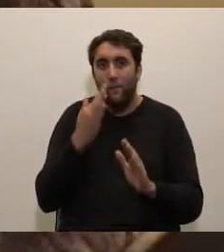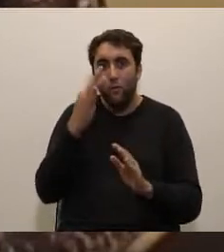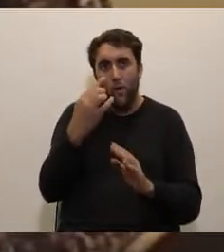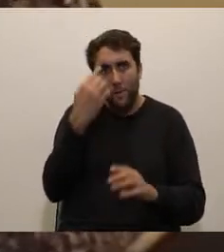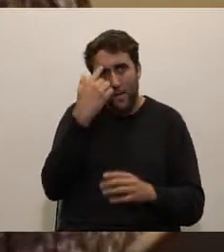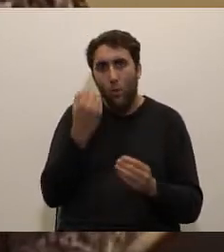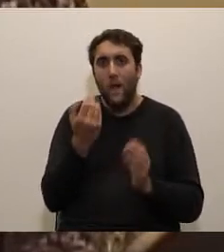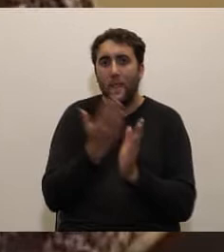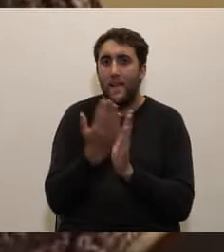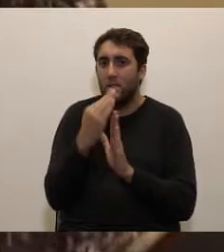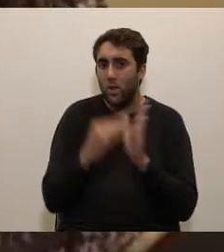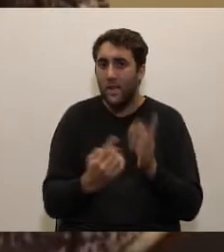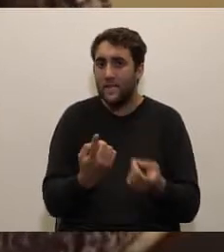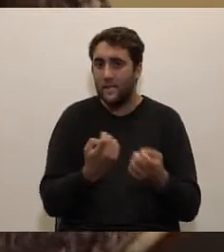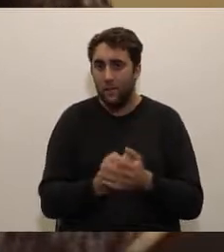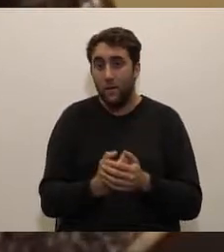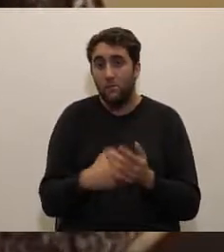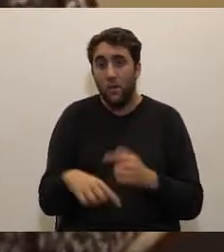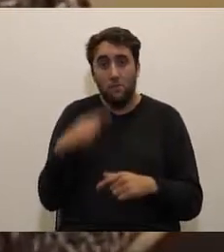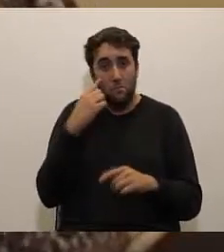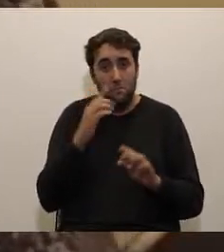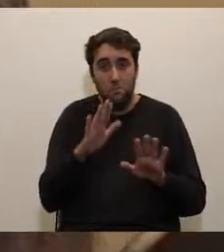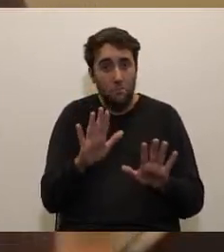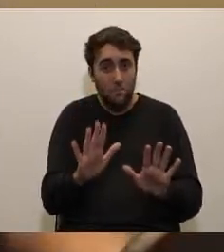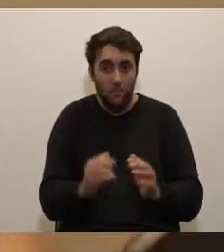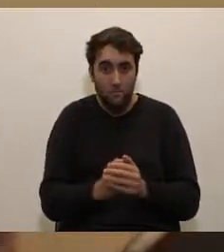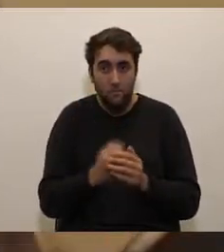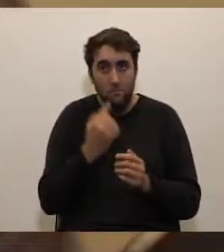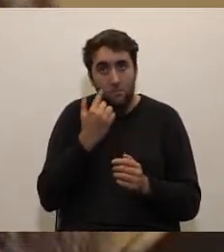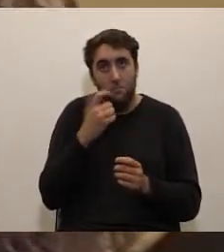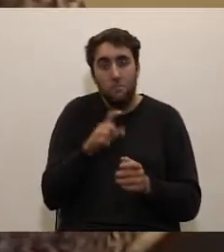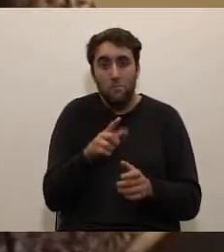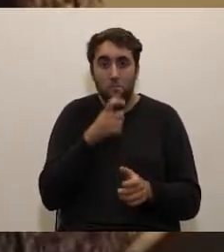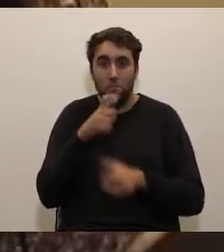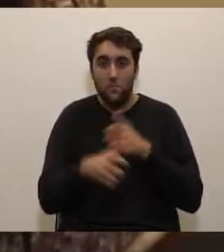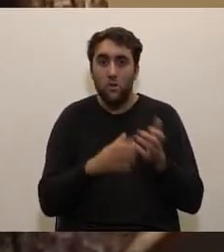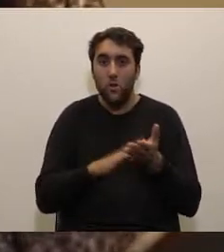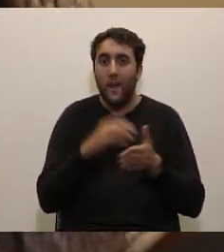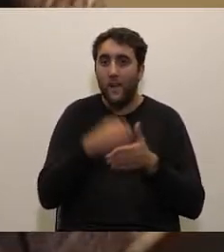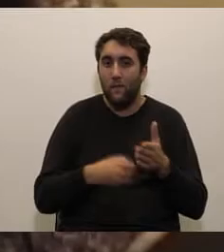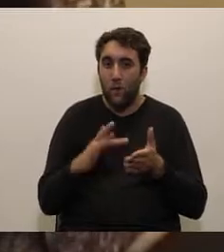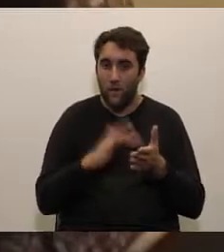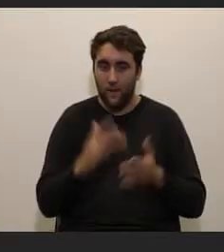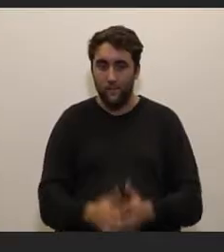¿no?, de derechos compartida. Así que, bueno, un poco por ahí va mi idea sobre el activismo